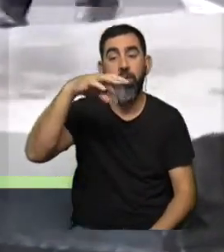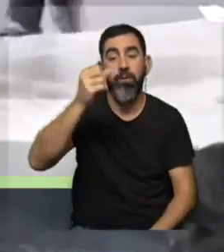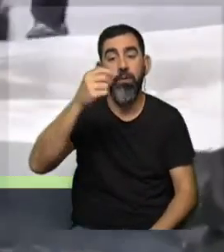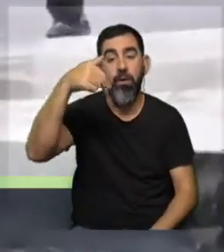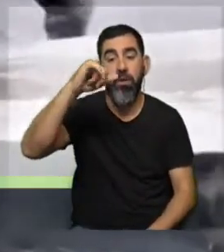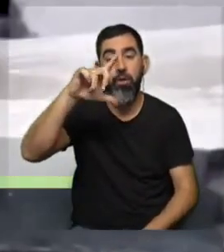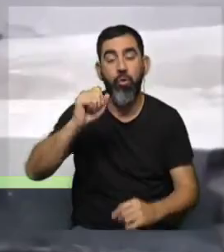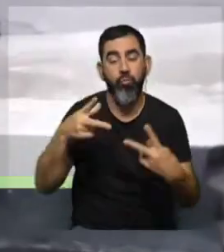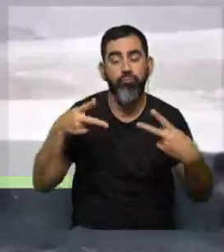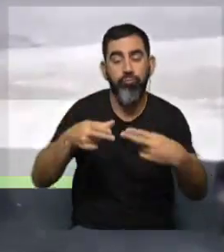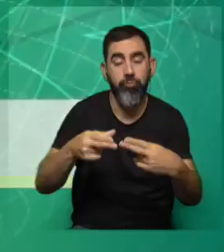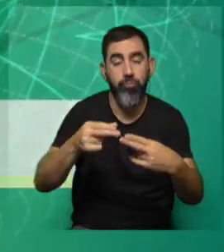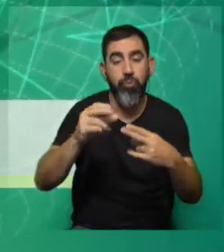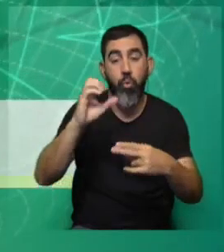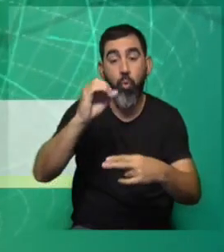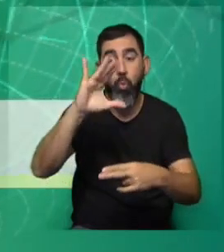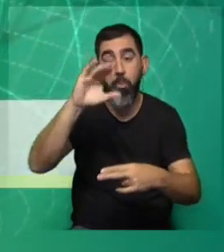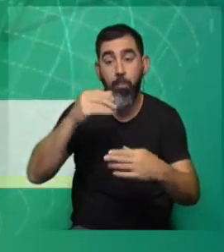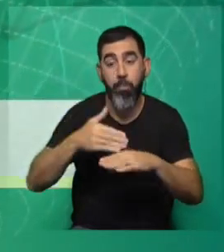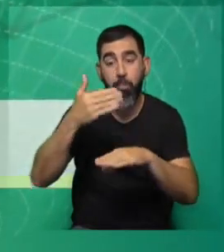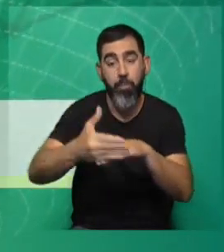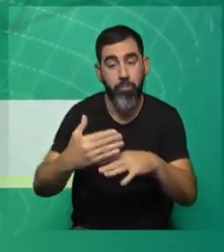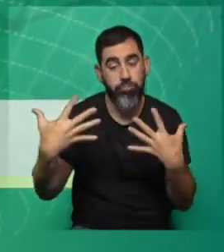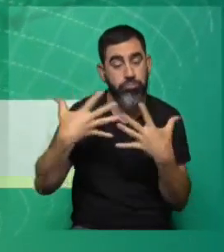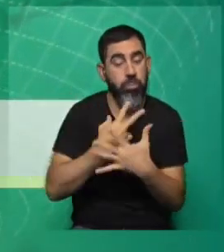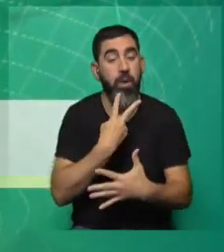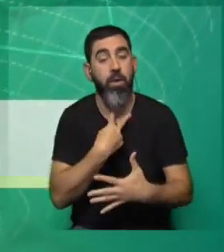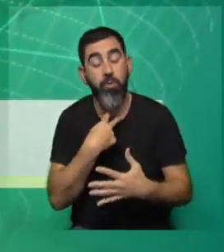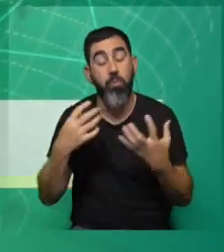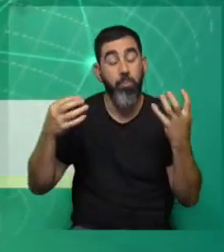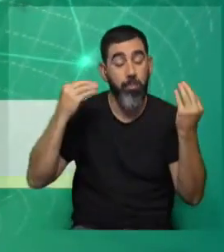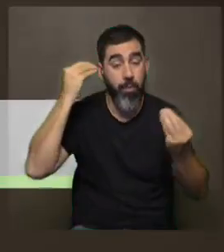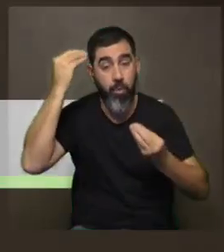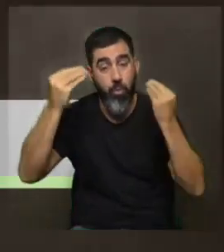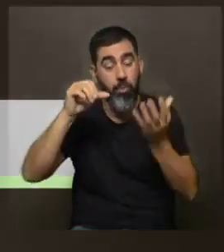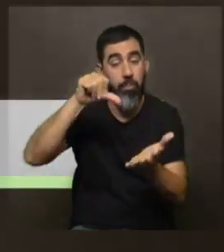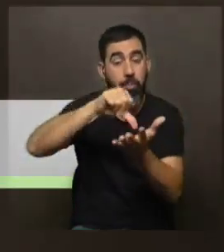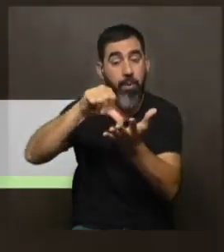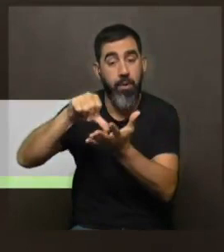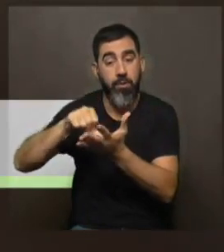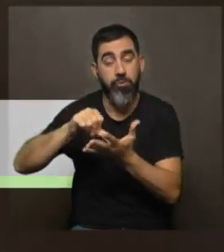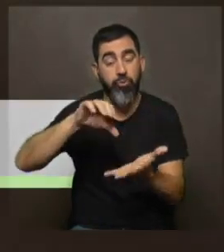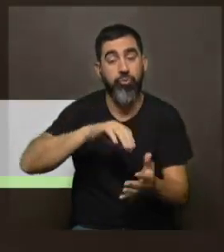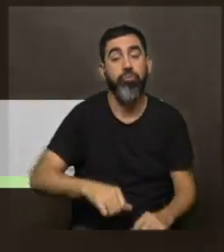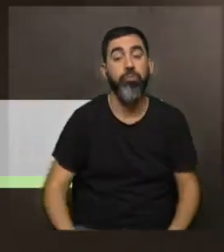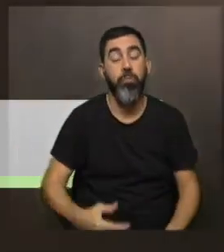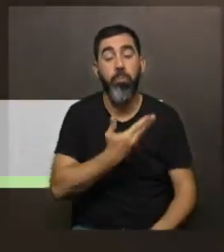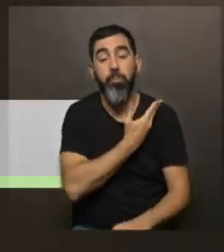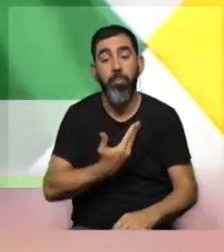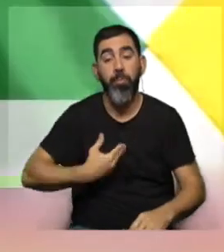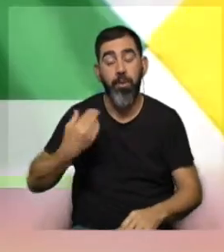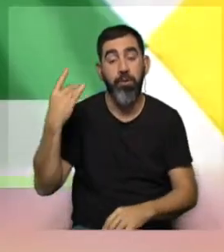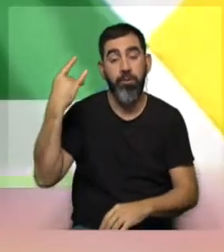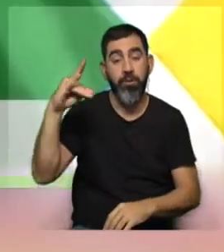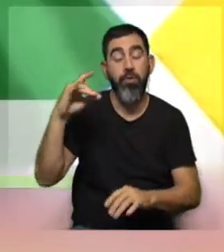sintética derivada del opio de fuerte efecto adictivo genera preocupación en varios países de la región el presidente de